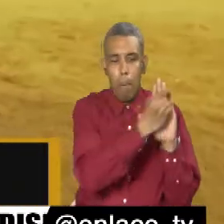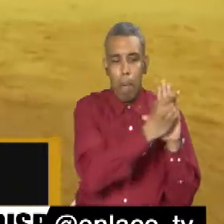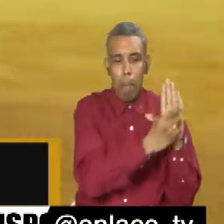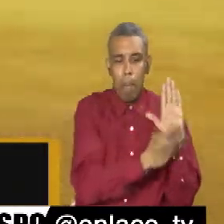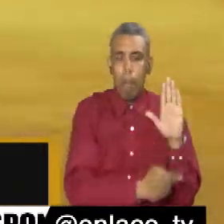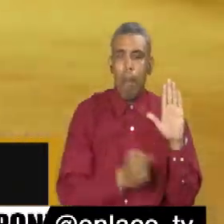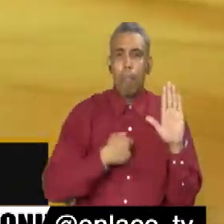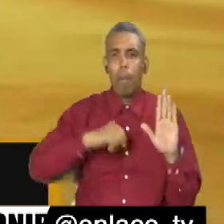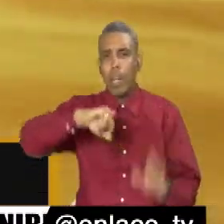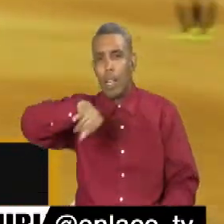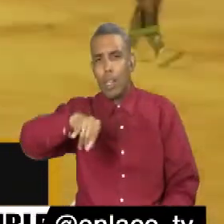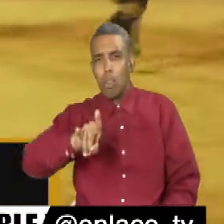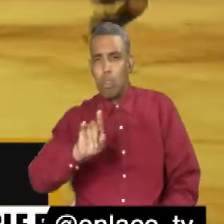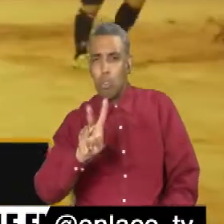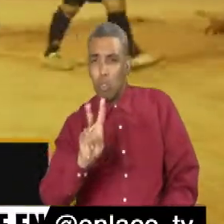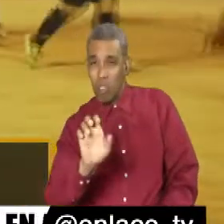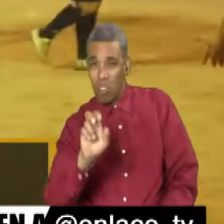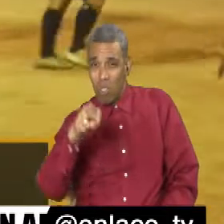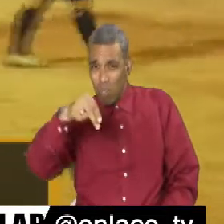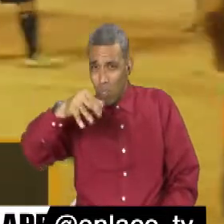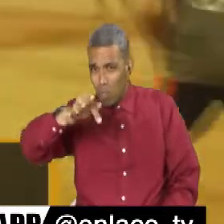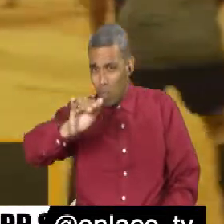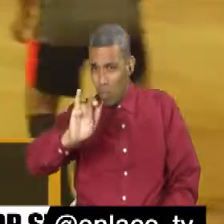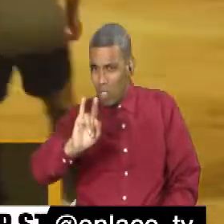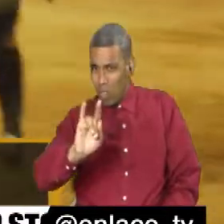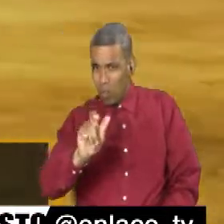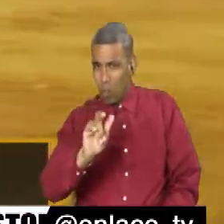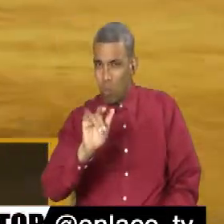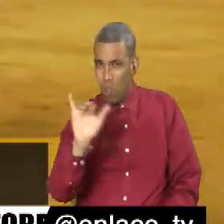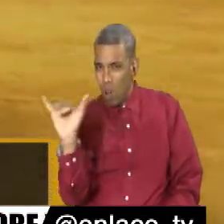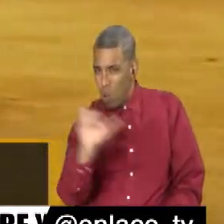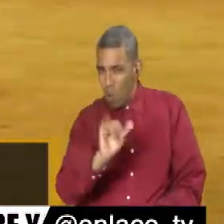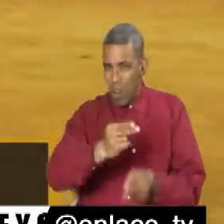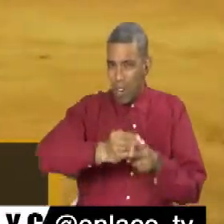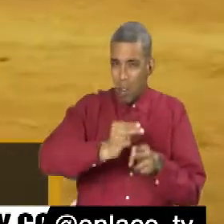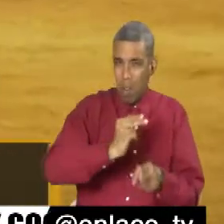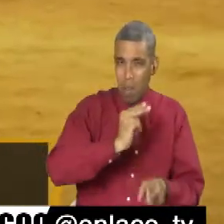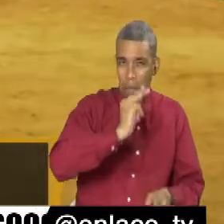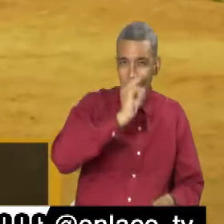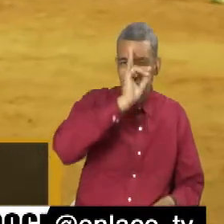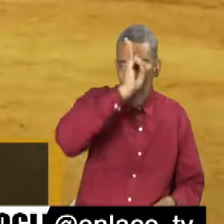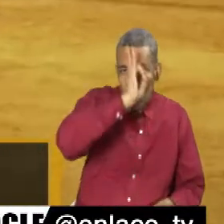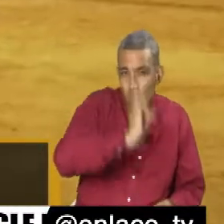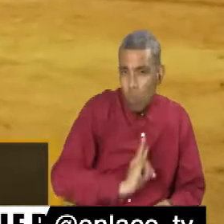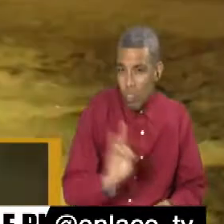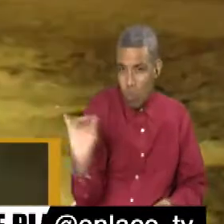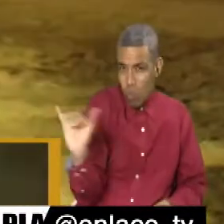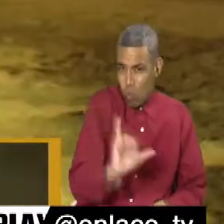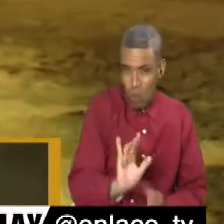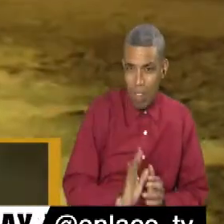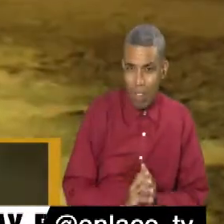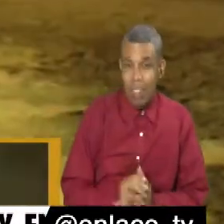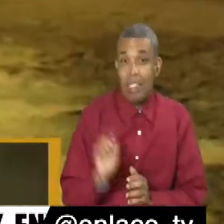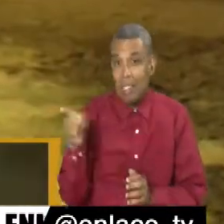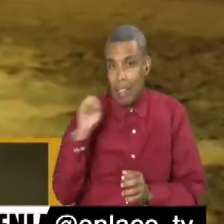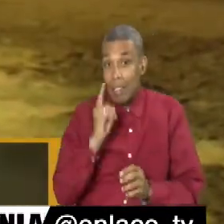que se desarrolla en la Comuna 3 de Barranca Bermeja, evento deportivo que se encuentra en su fase semifinal. La verdad, el juego en equipo